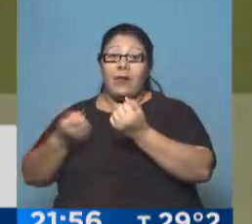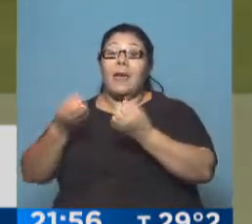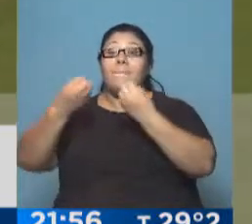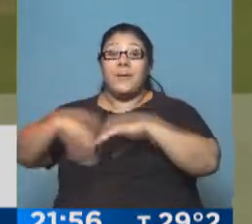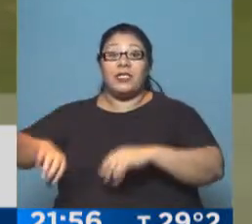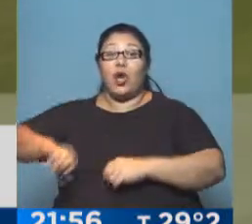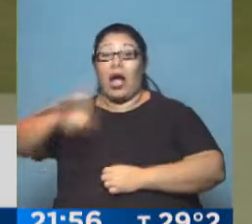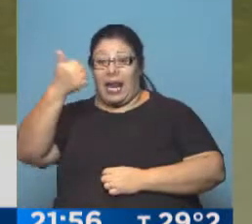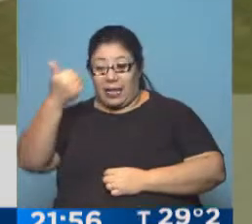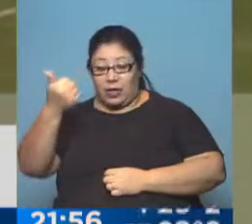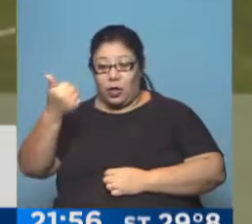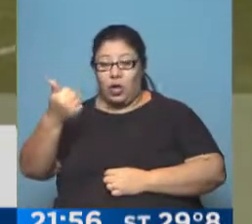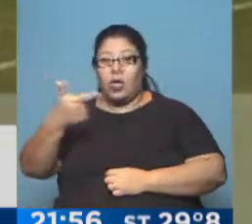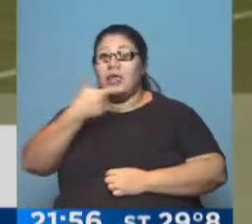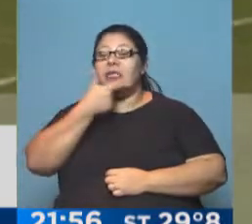Después